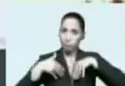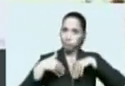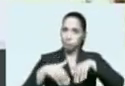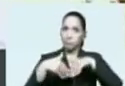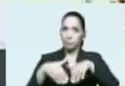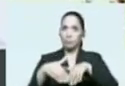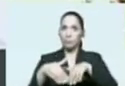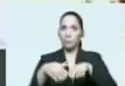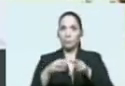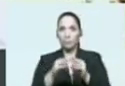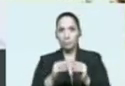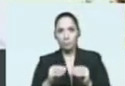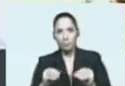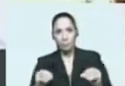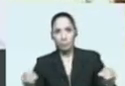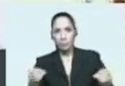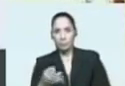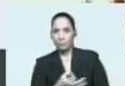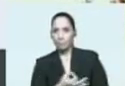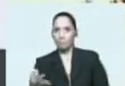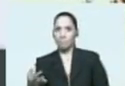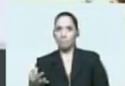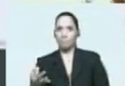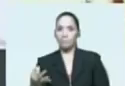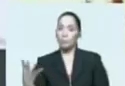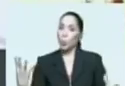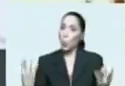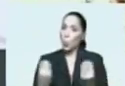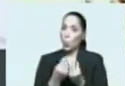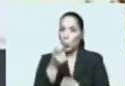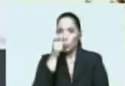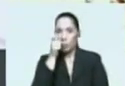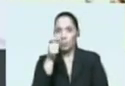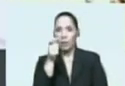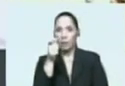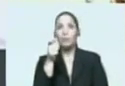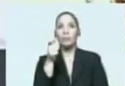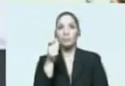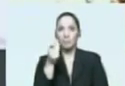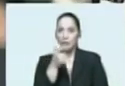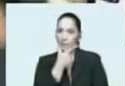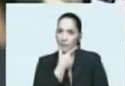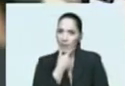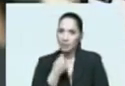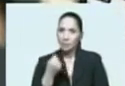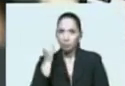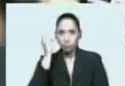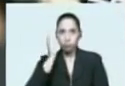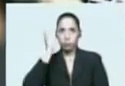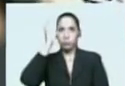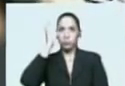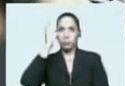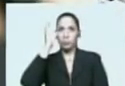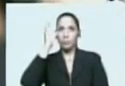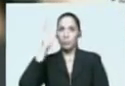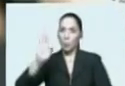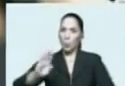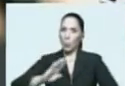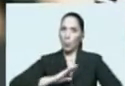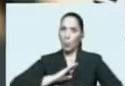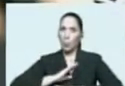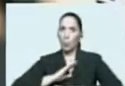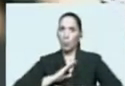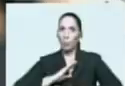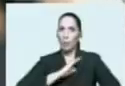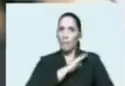un territorio concreto junto al pueblo facilitando su tema de conciencia para la toma del poder hasta país acompañándolo en la búsqueda y